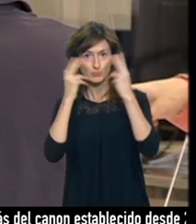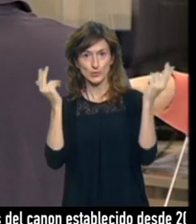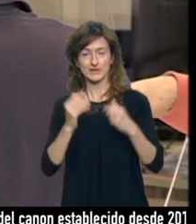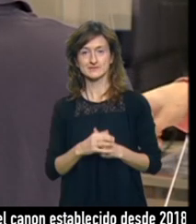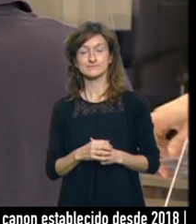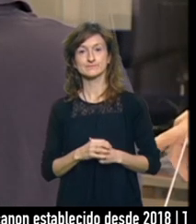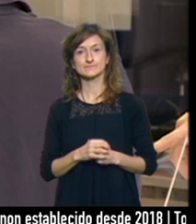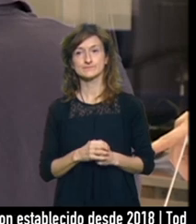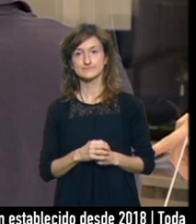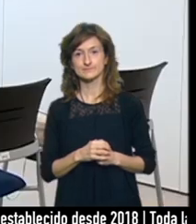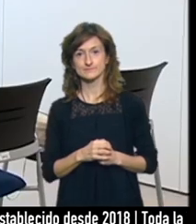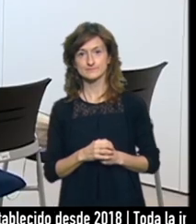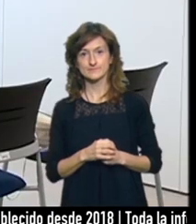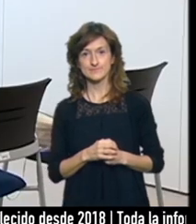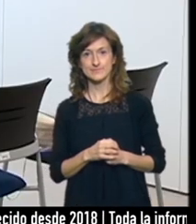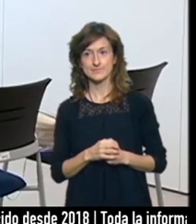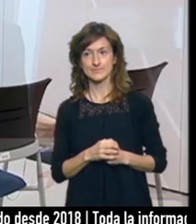públicas.